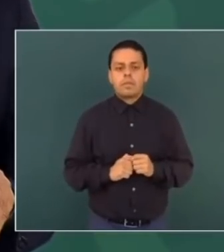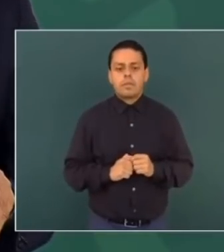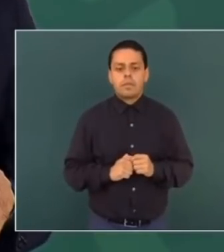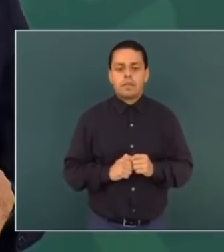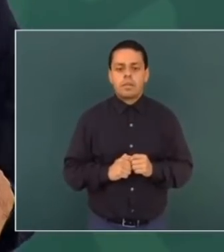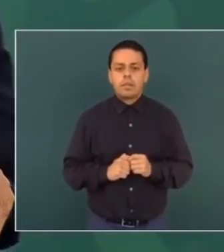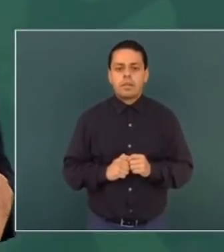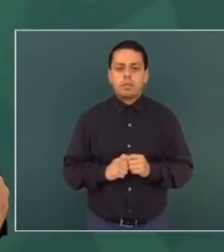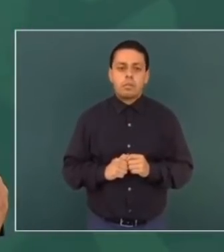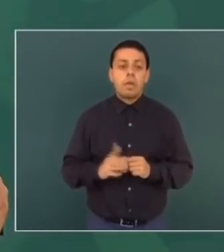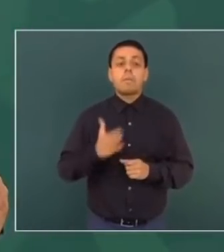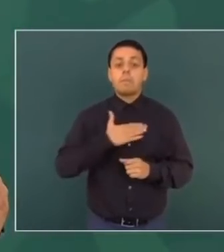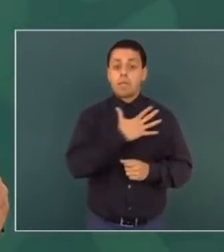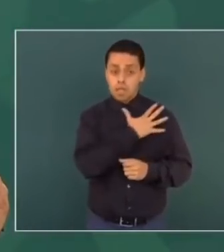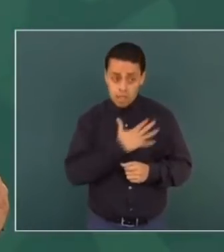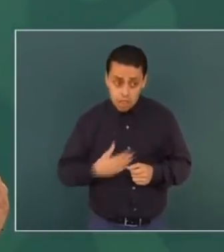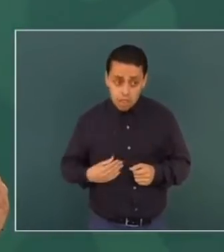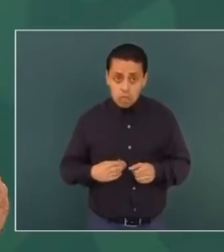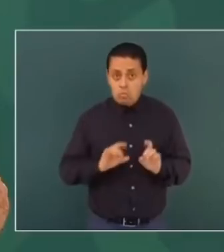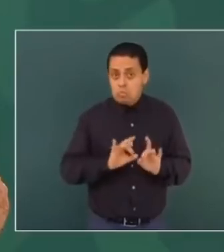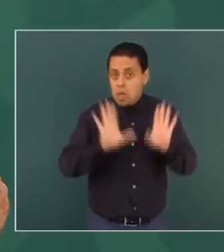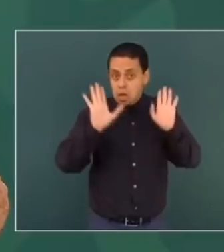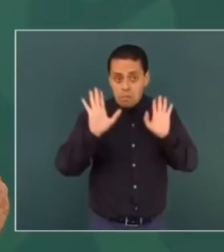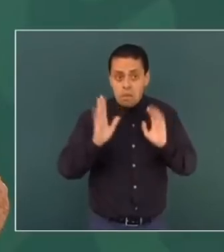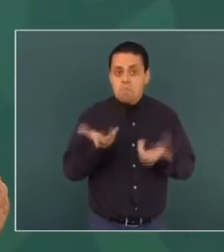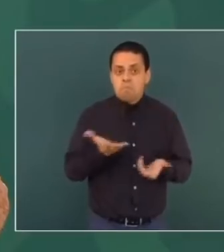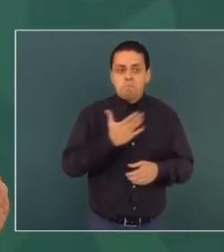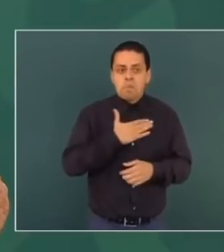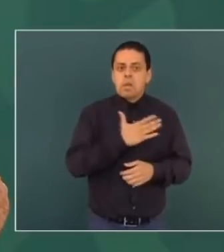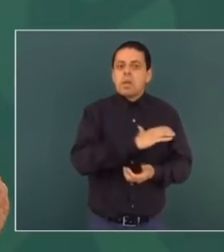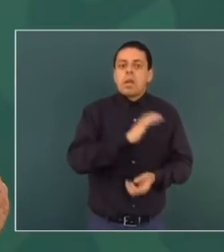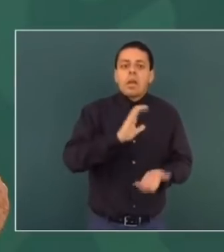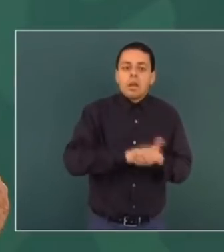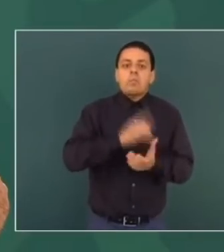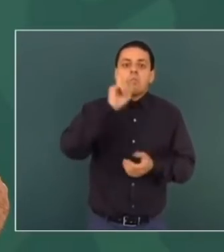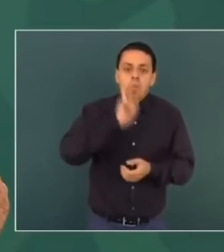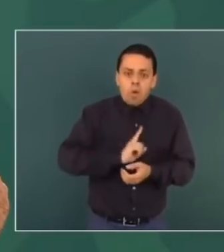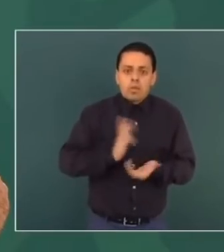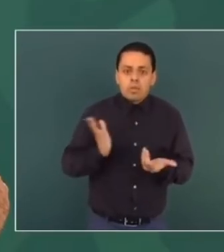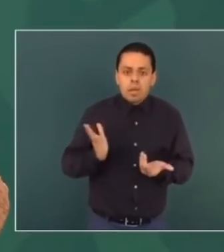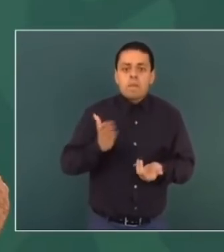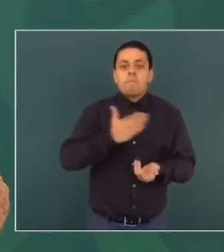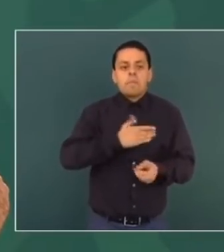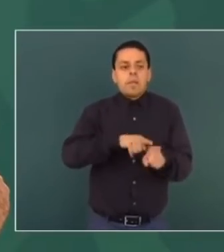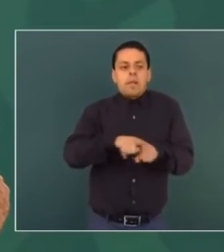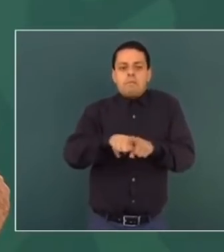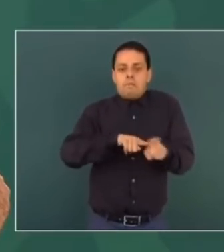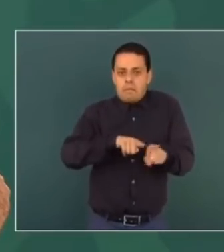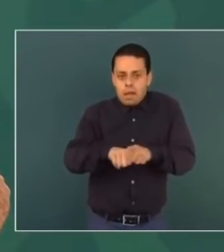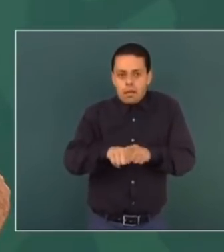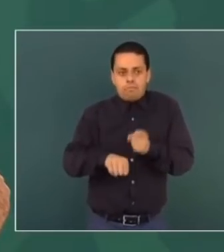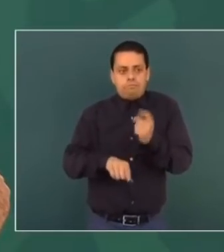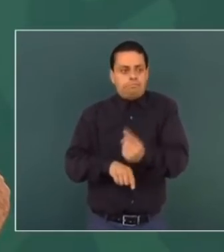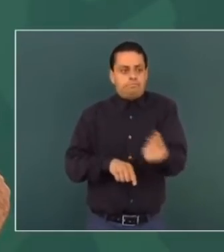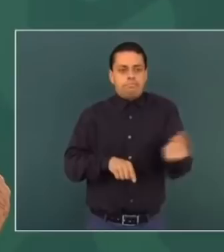Sea mi hijo, mi esposa, mis hermanos,